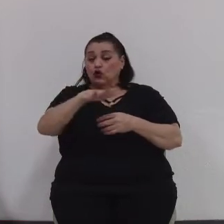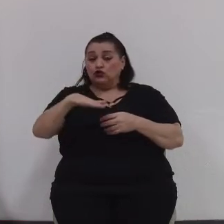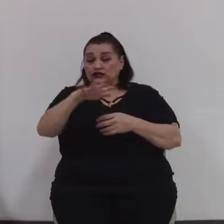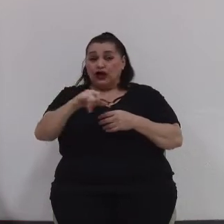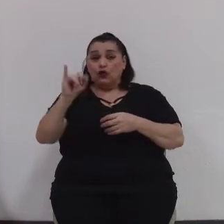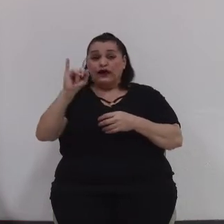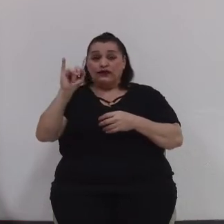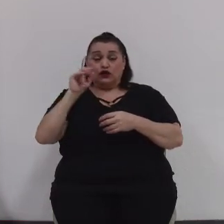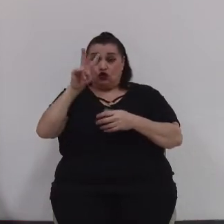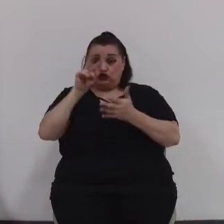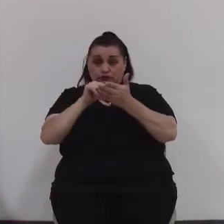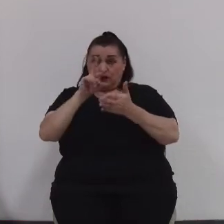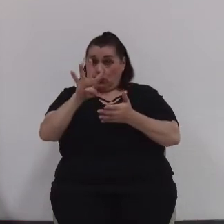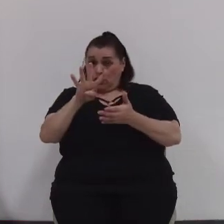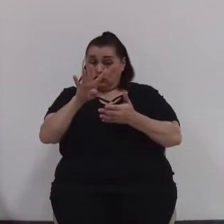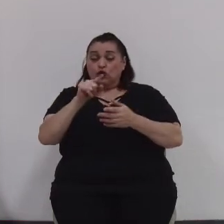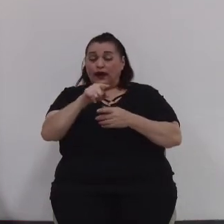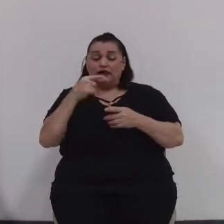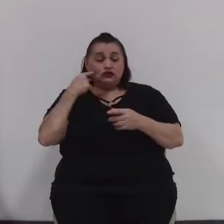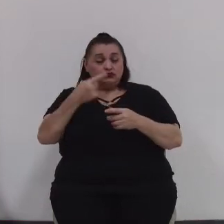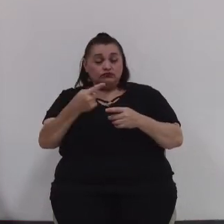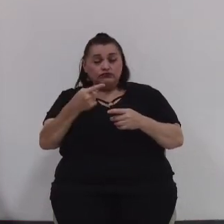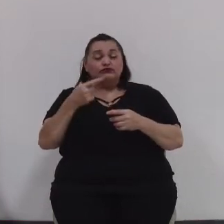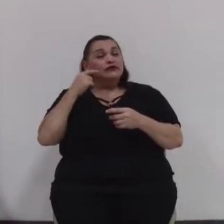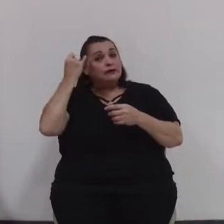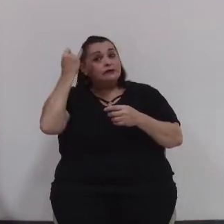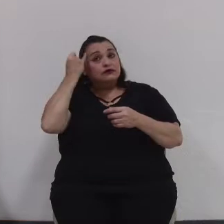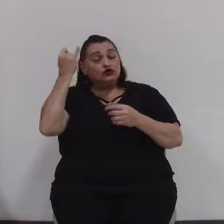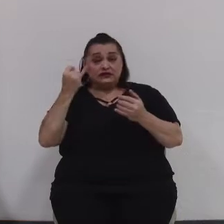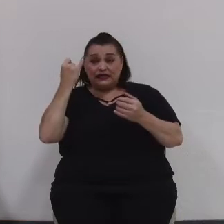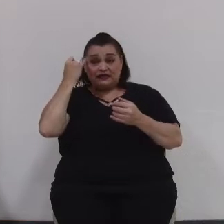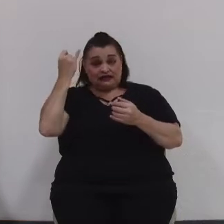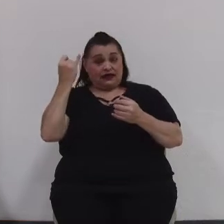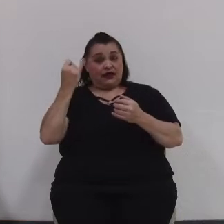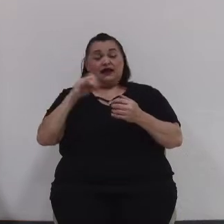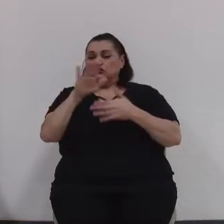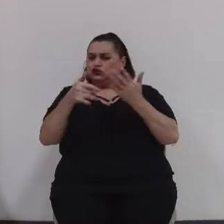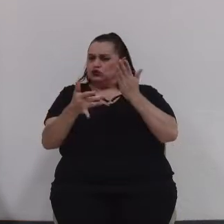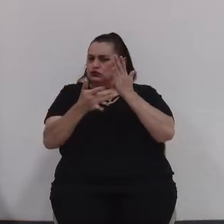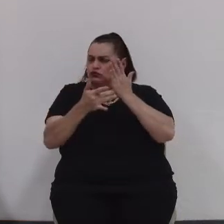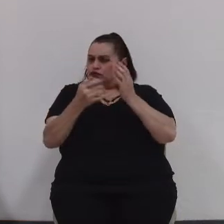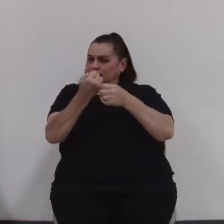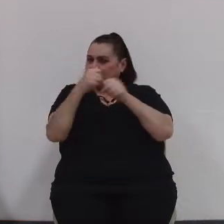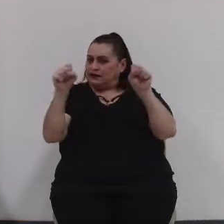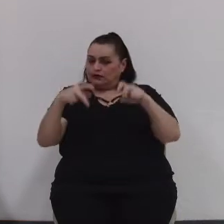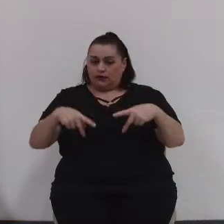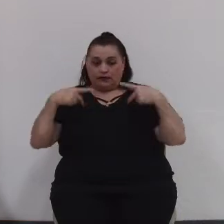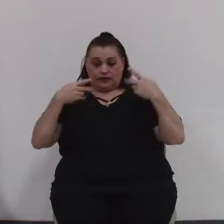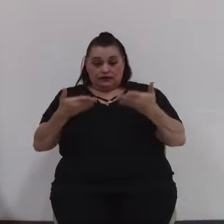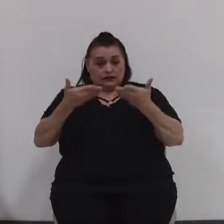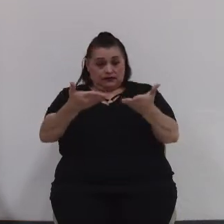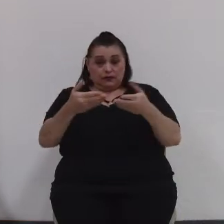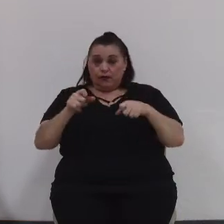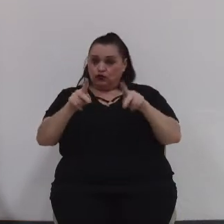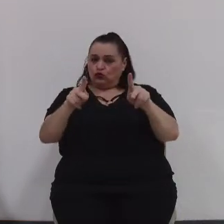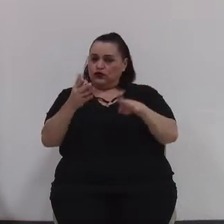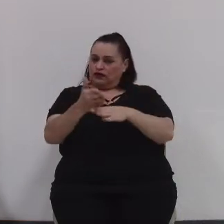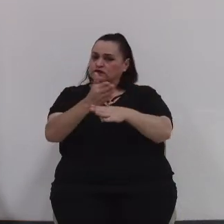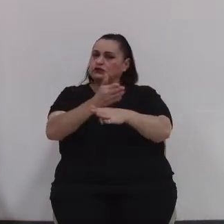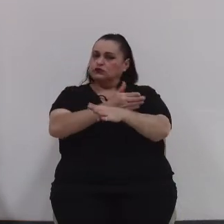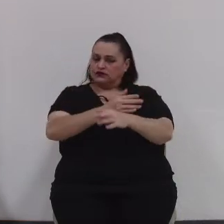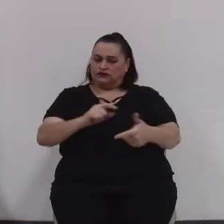2004. Las inversiones inteligentes y prácticas son rentables, salvan vidas y generan oportunidades de prosperidad.